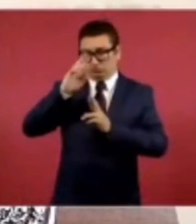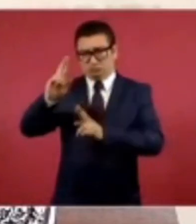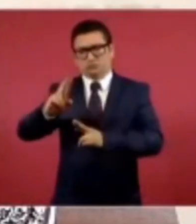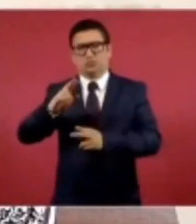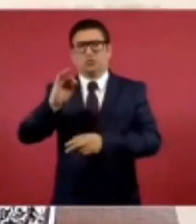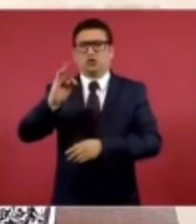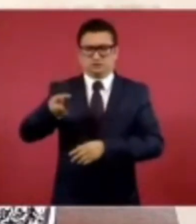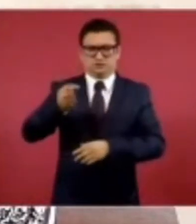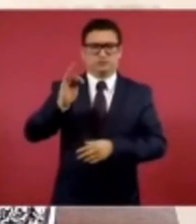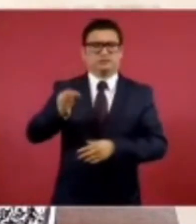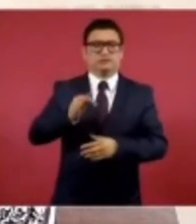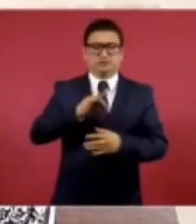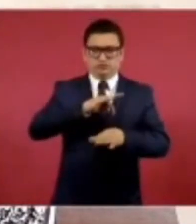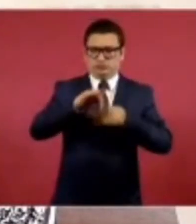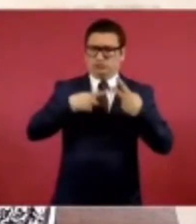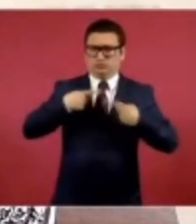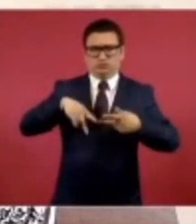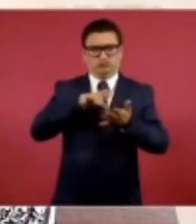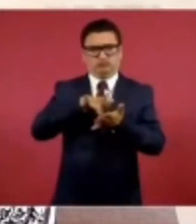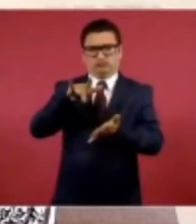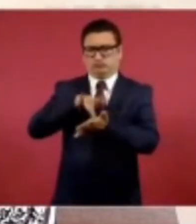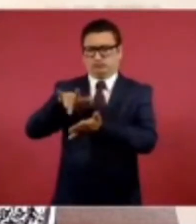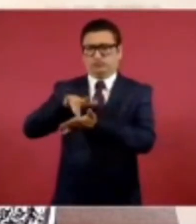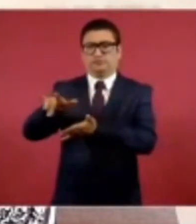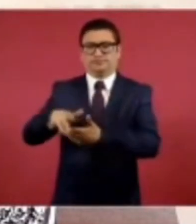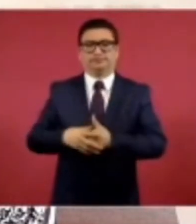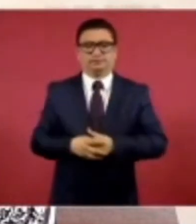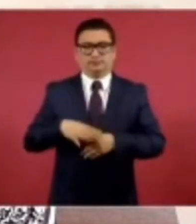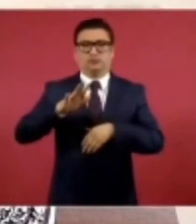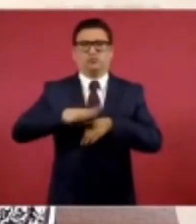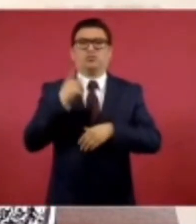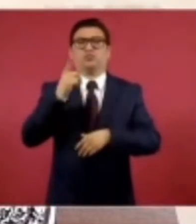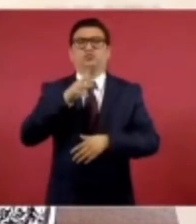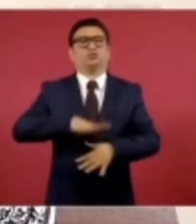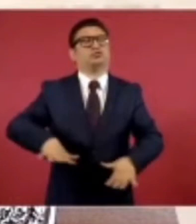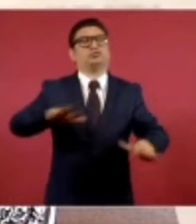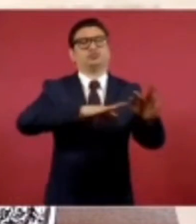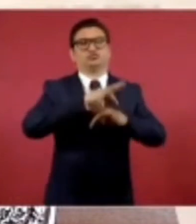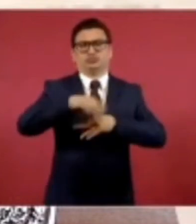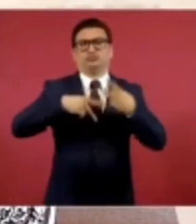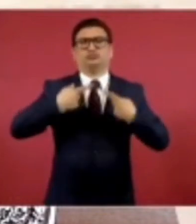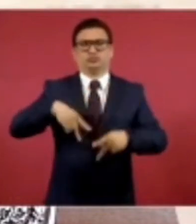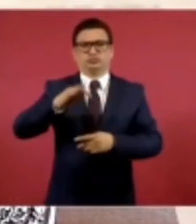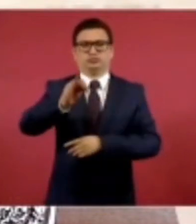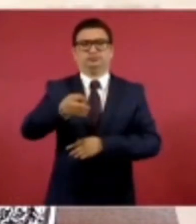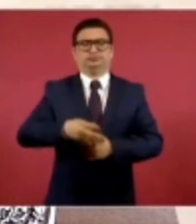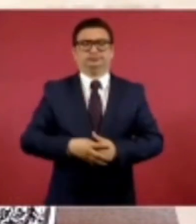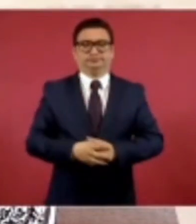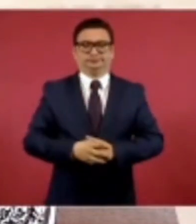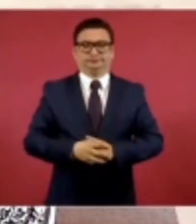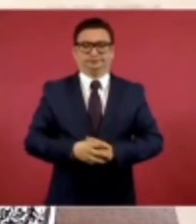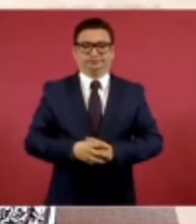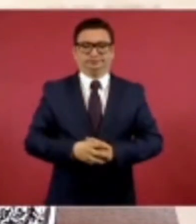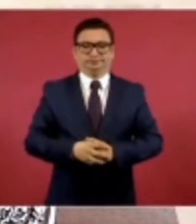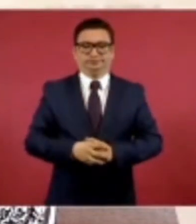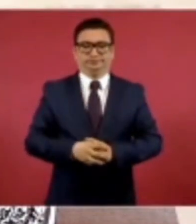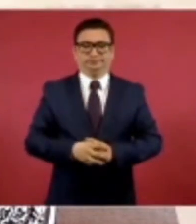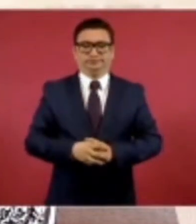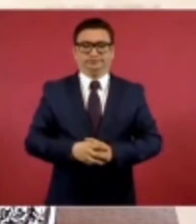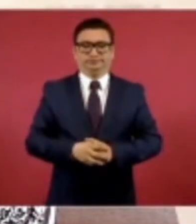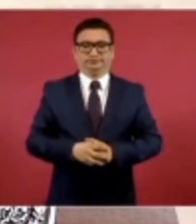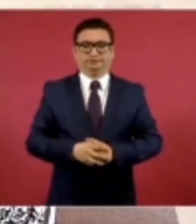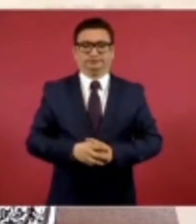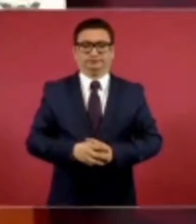respetada apoyada por el pueblo y de vez en